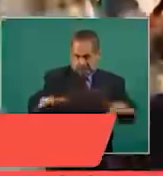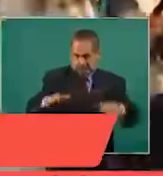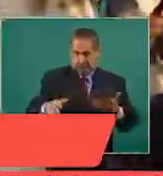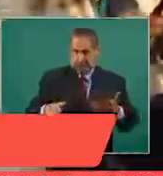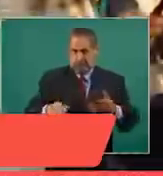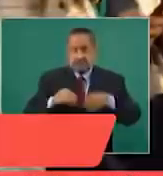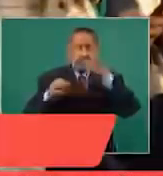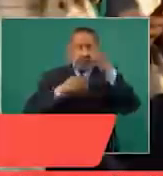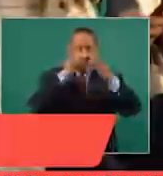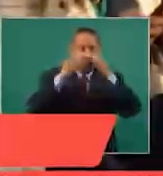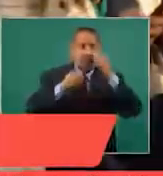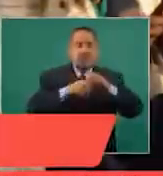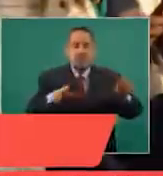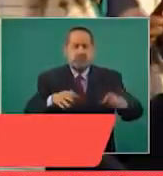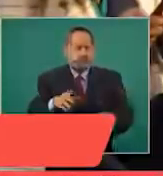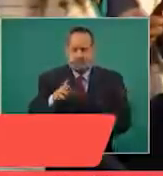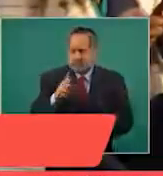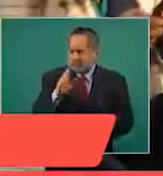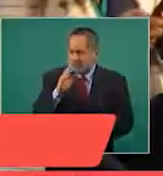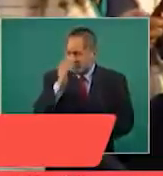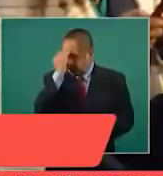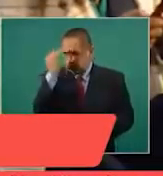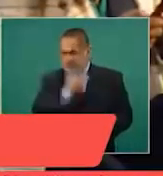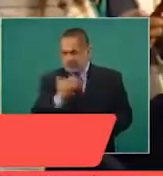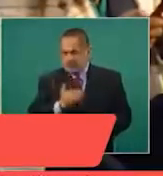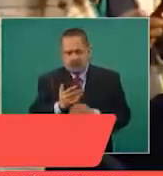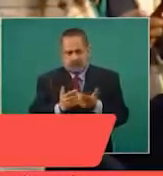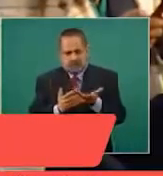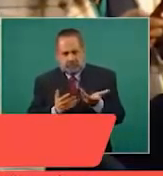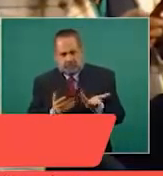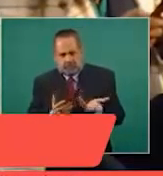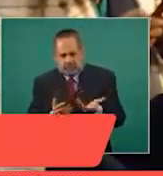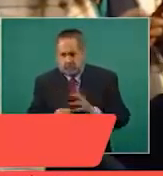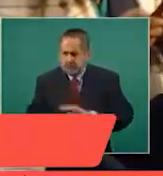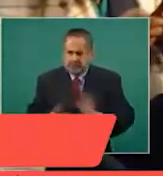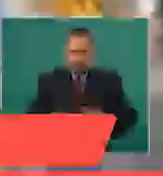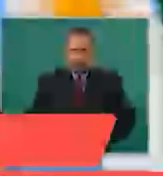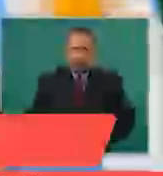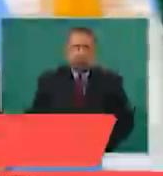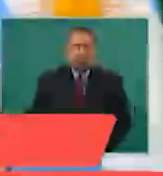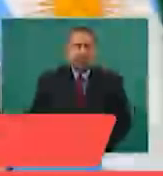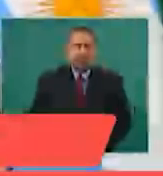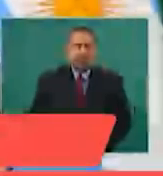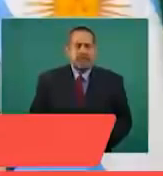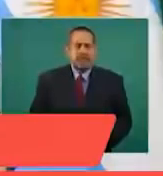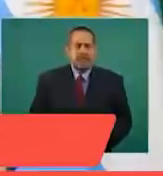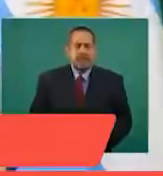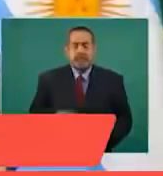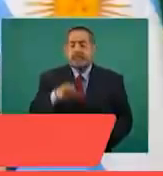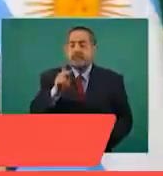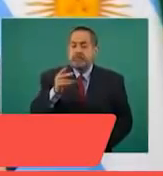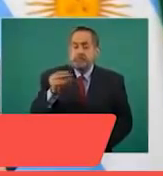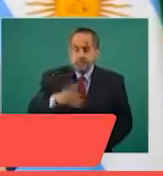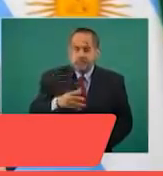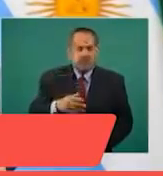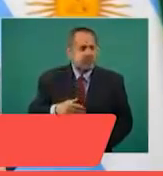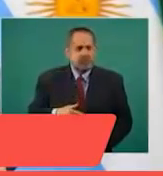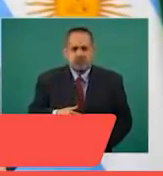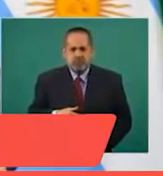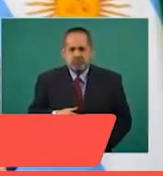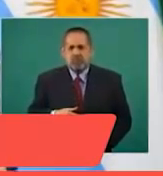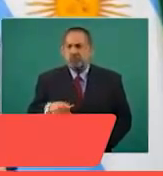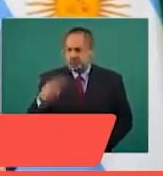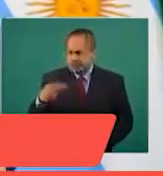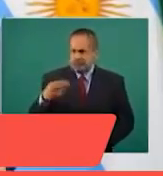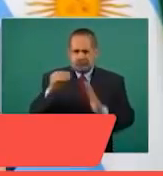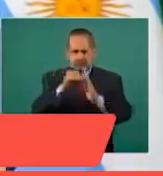compite. Yo me hago personalmente esa pregunta, ¿qué fue peor, el gobierno de Peña Nieto o el gobierno de Macri? Porque fue